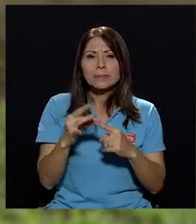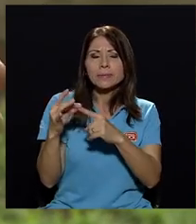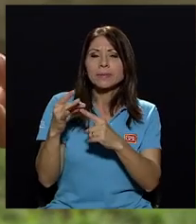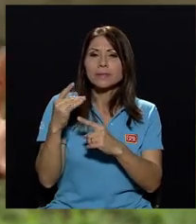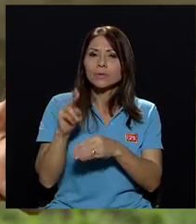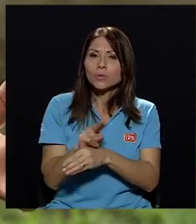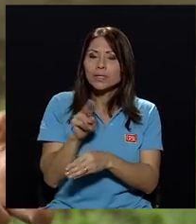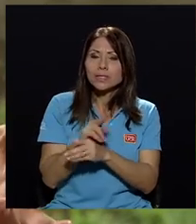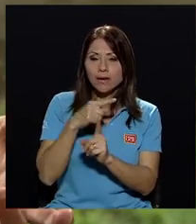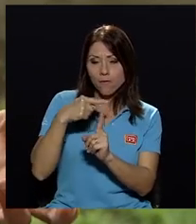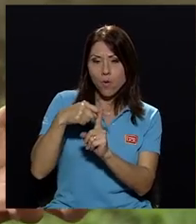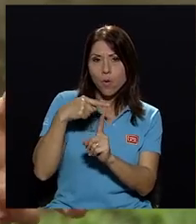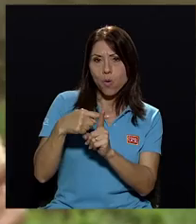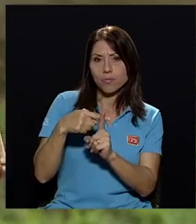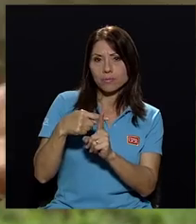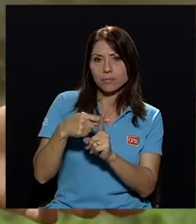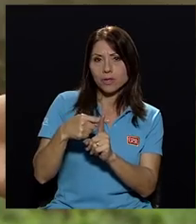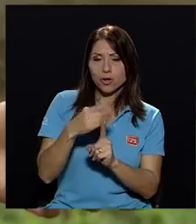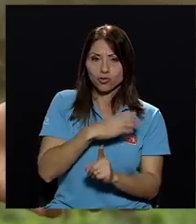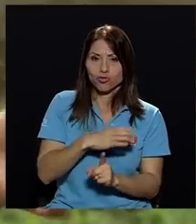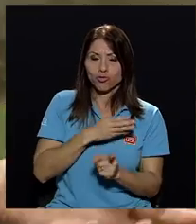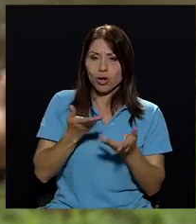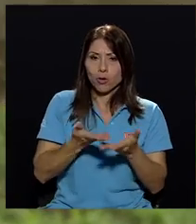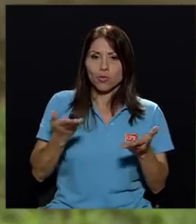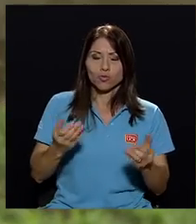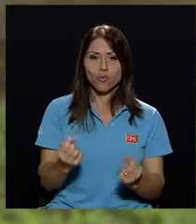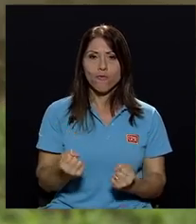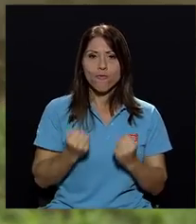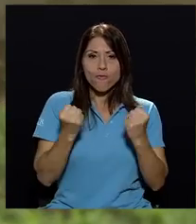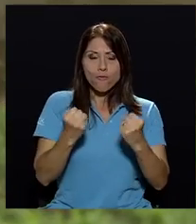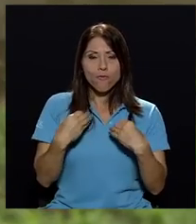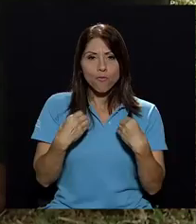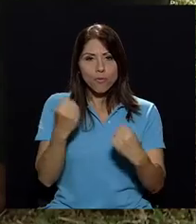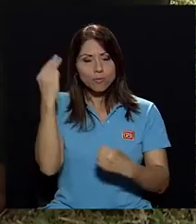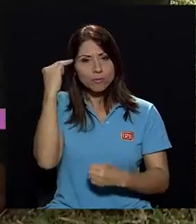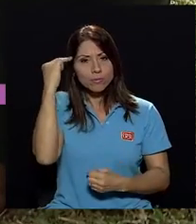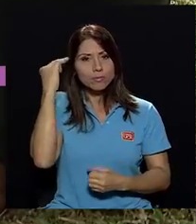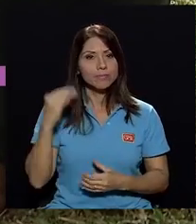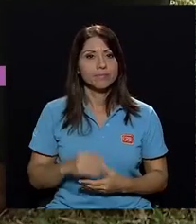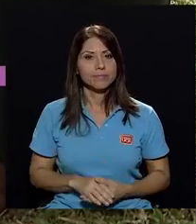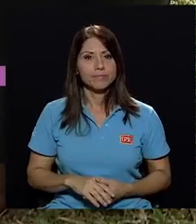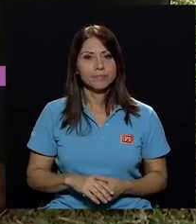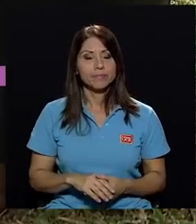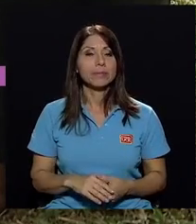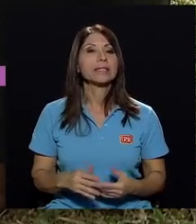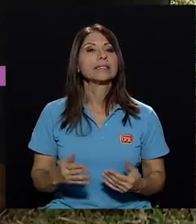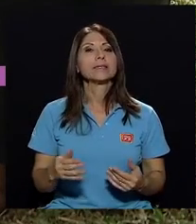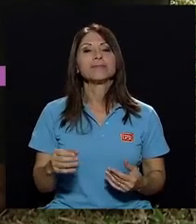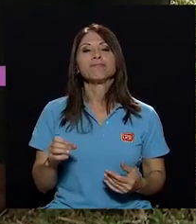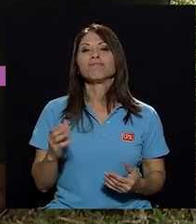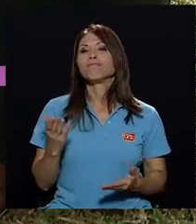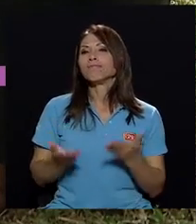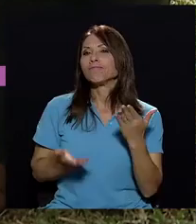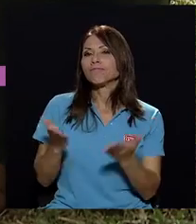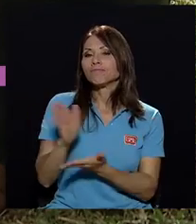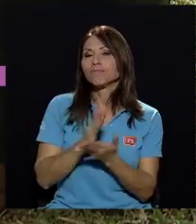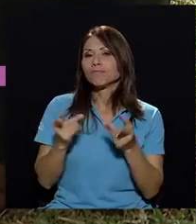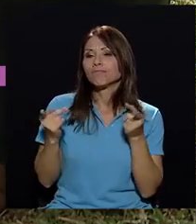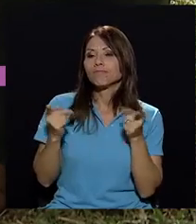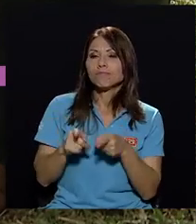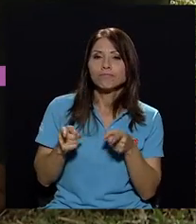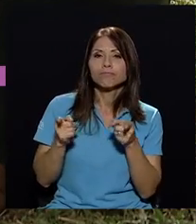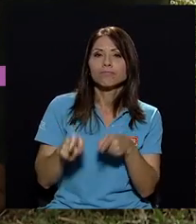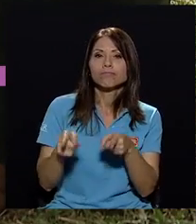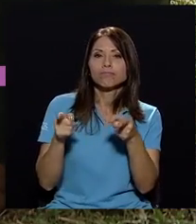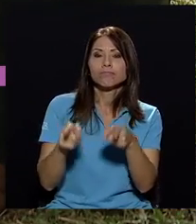sobre todo utilizar de manera positiva los recursos que pueden fortalecer nuestra salud mental. Ok, tal vez algo que sucede